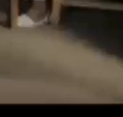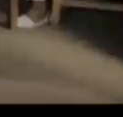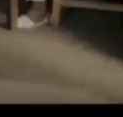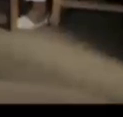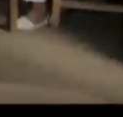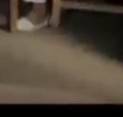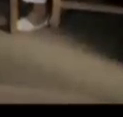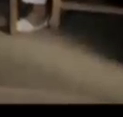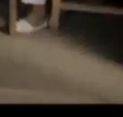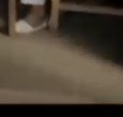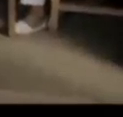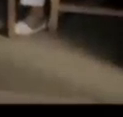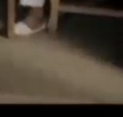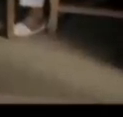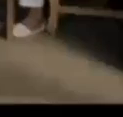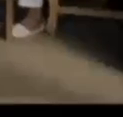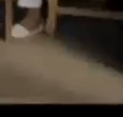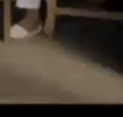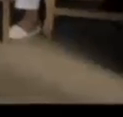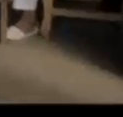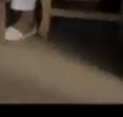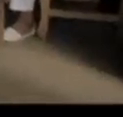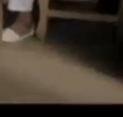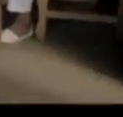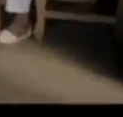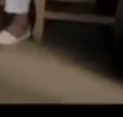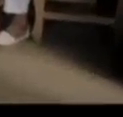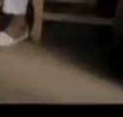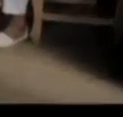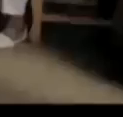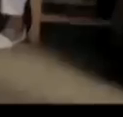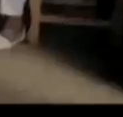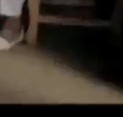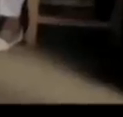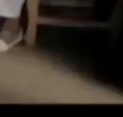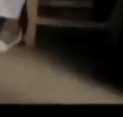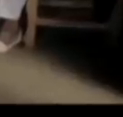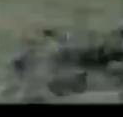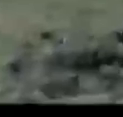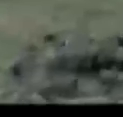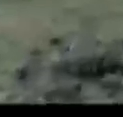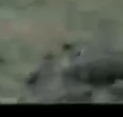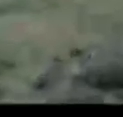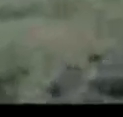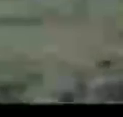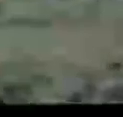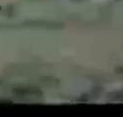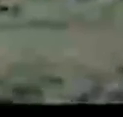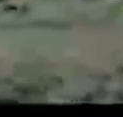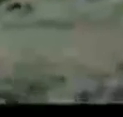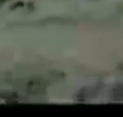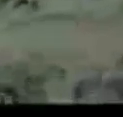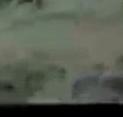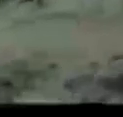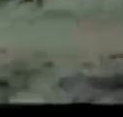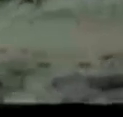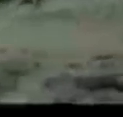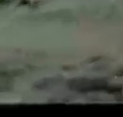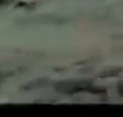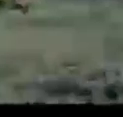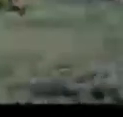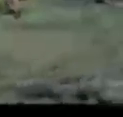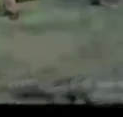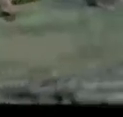estoy de paso. El poder en ustedes. Soy lo digno que se ha hecho merecedor a días mejores. Rafael, por siempre mi